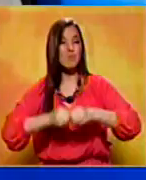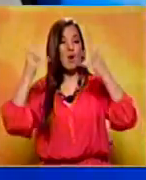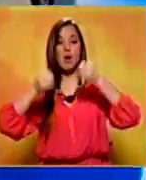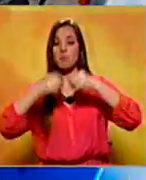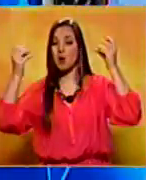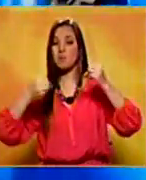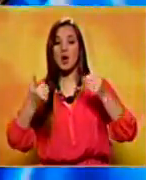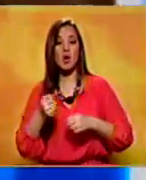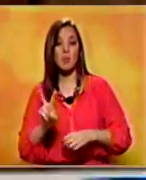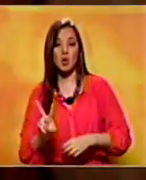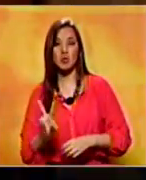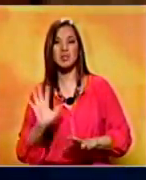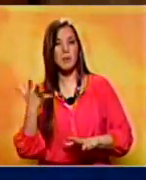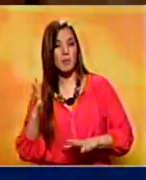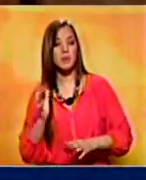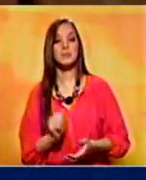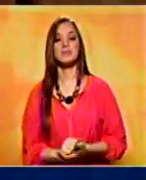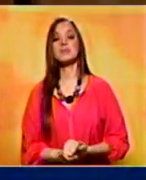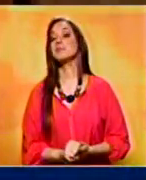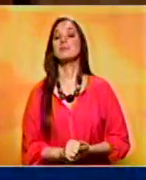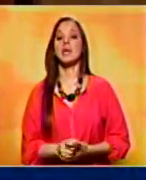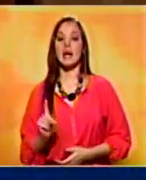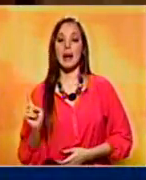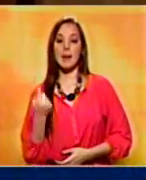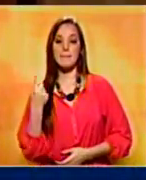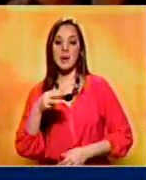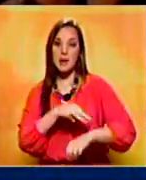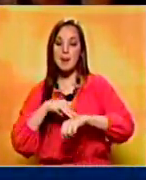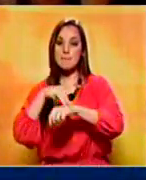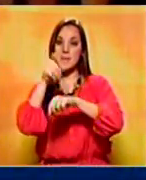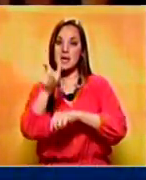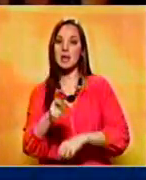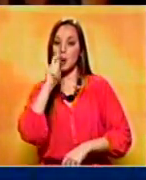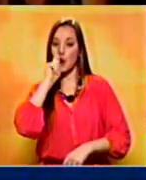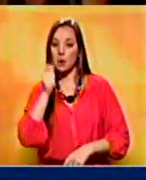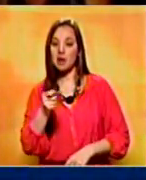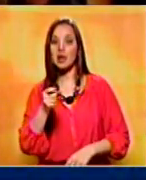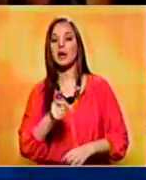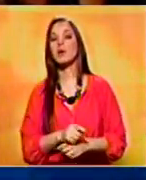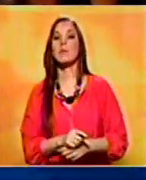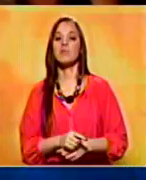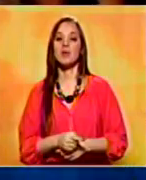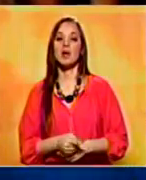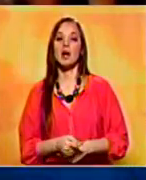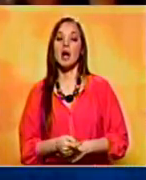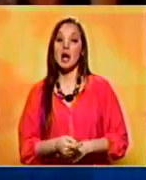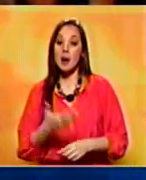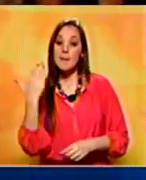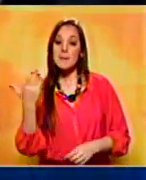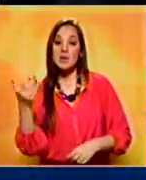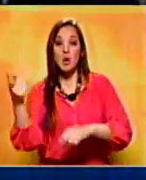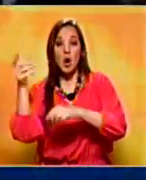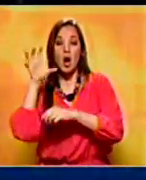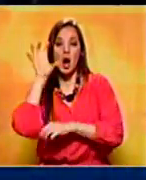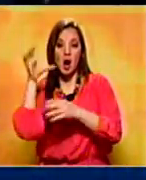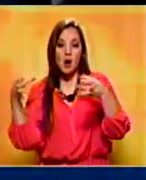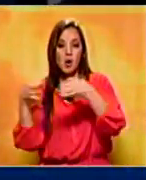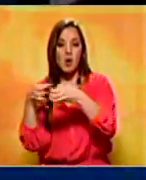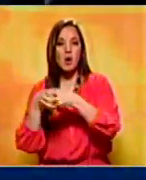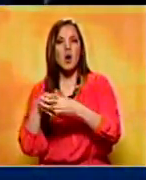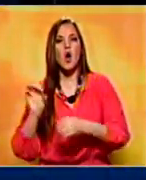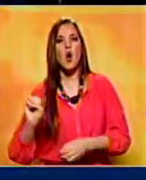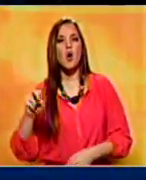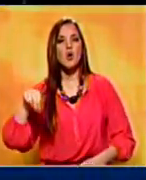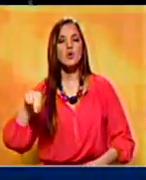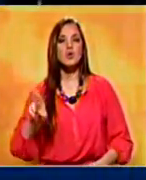explosiones. El primer ministro ucraniano Arseniy Yatsenyuk pidió a la Organización de Naciones Unidas que convoque